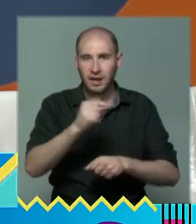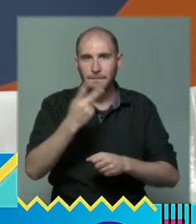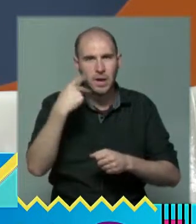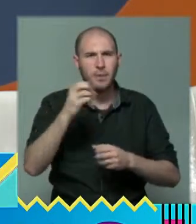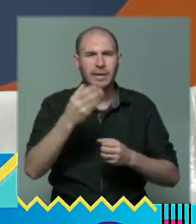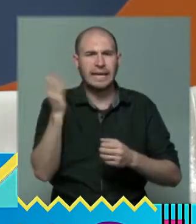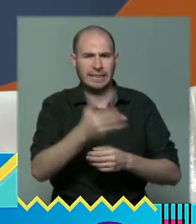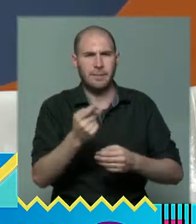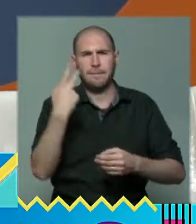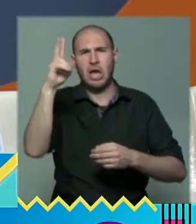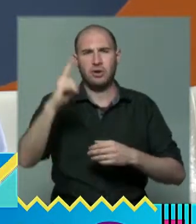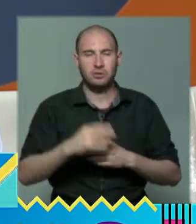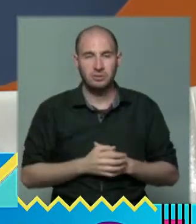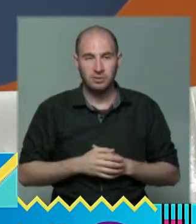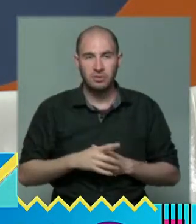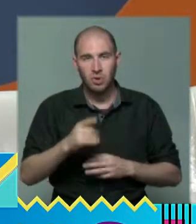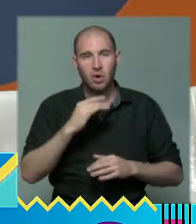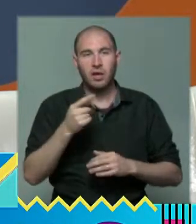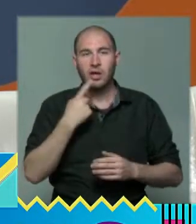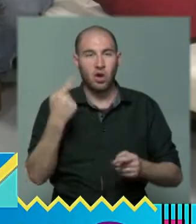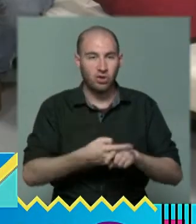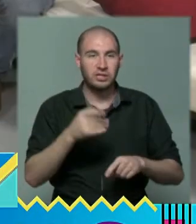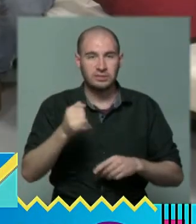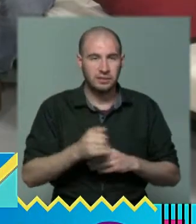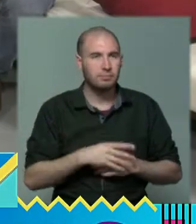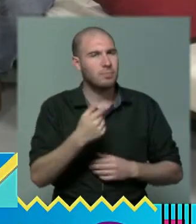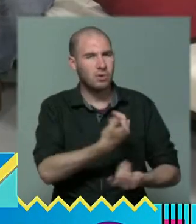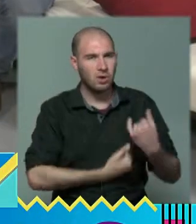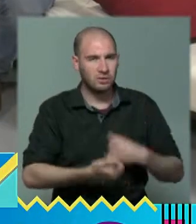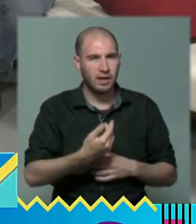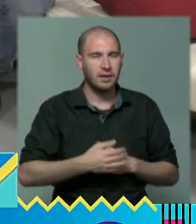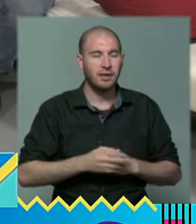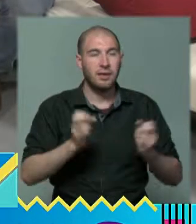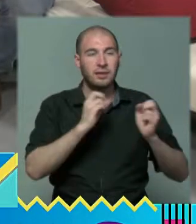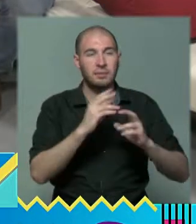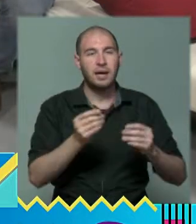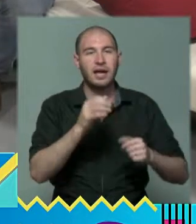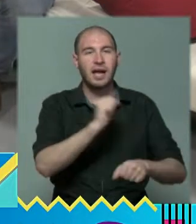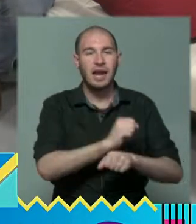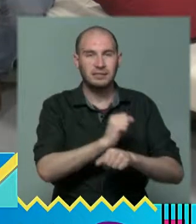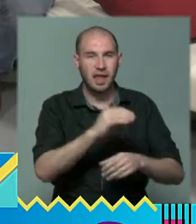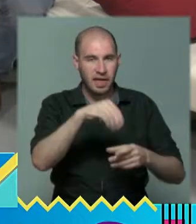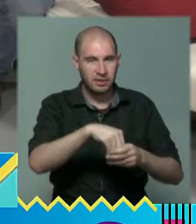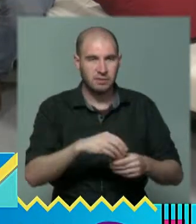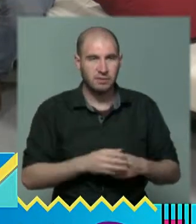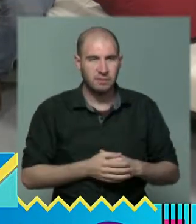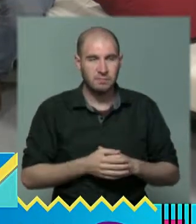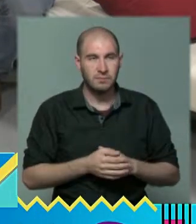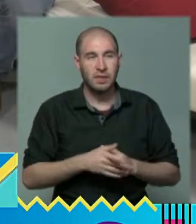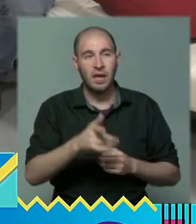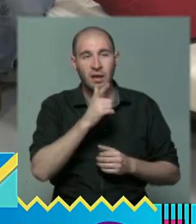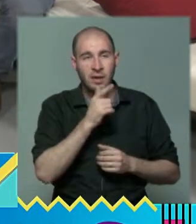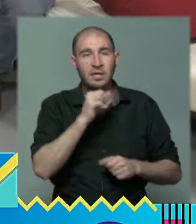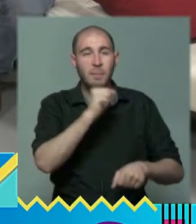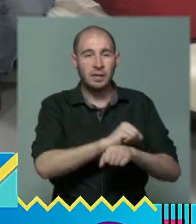para que el castigo sea cada vez mayor, bueno, ahí sí vamos a estar en contra. Claro, bueno, y es algo que vos venís hablando hace mucho, ¿no? El tema de la situación de las cárceles, en donde se supone que hay